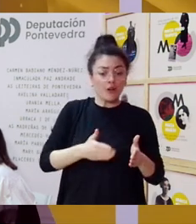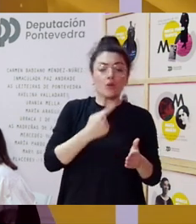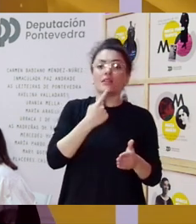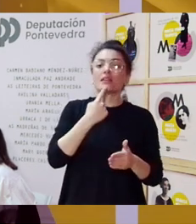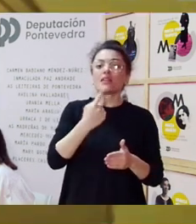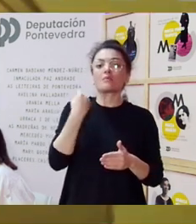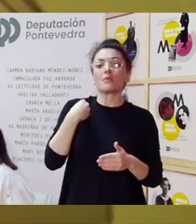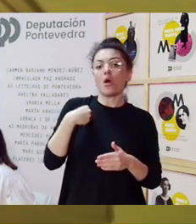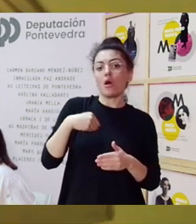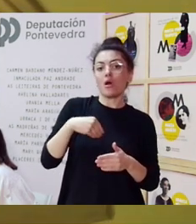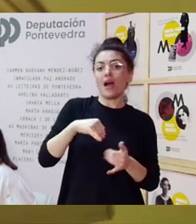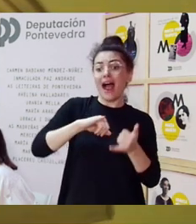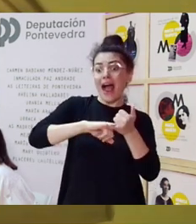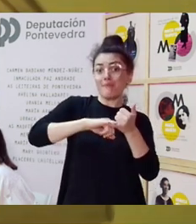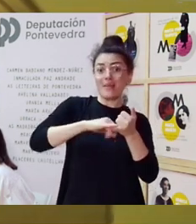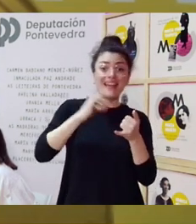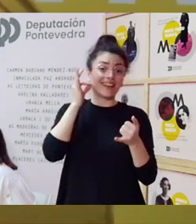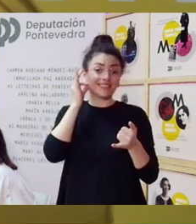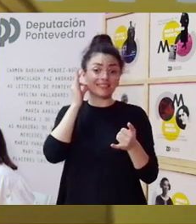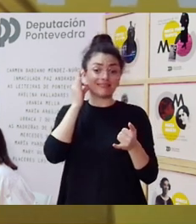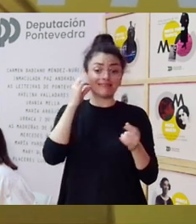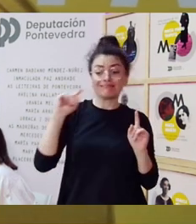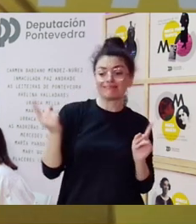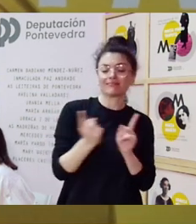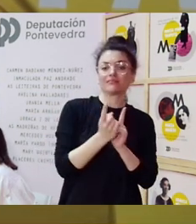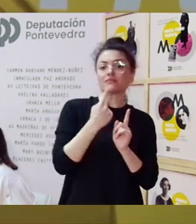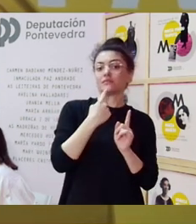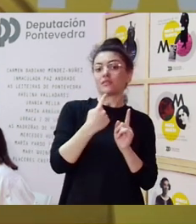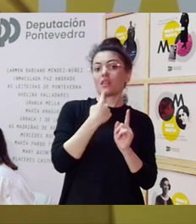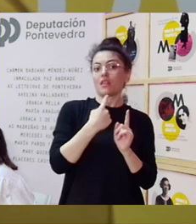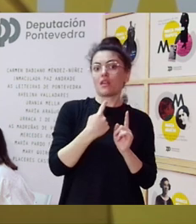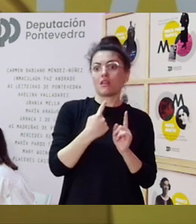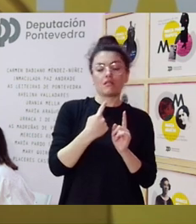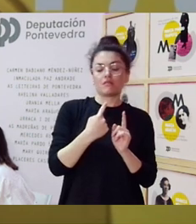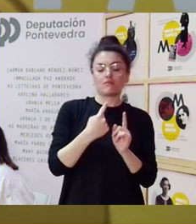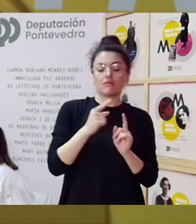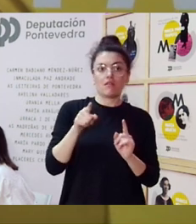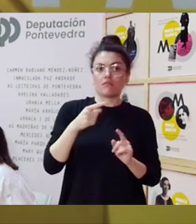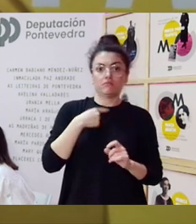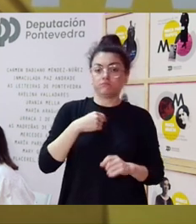se topou pola rúa, e quedou en xoc.